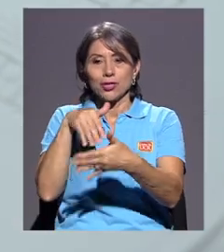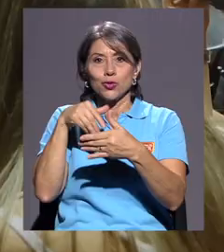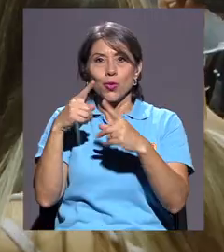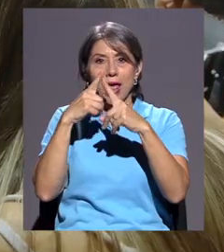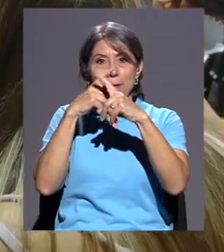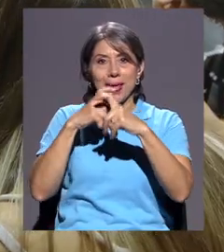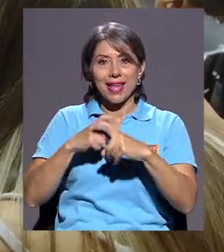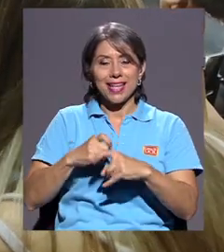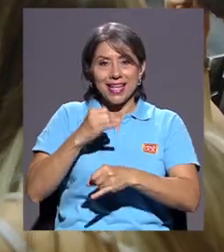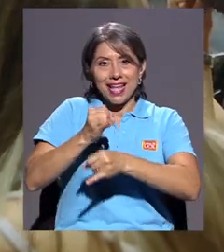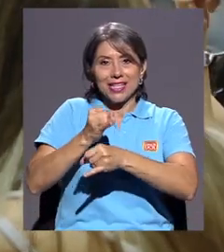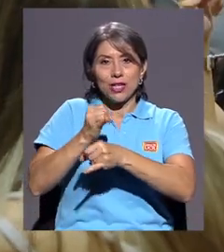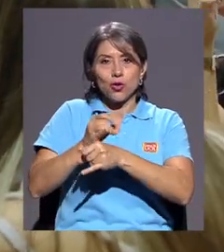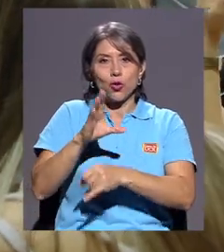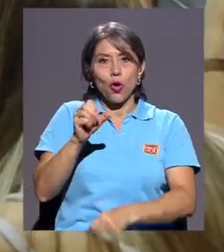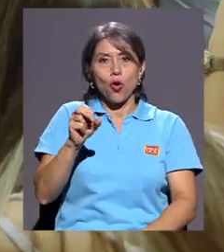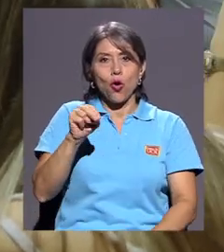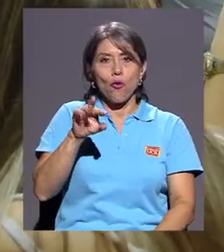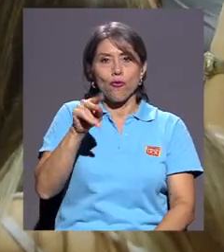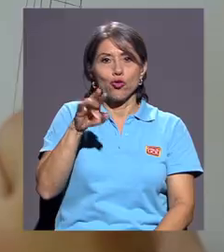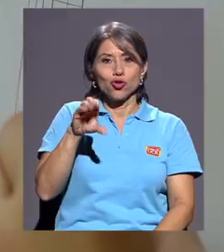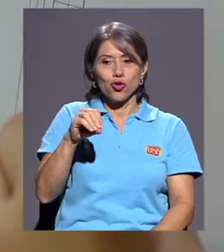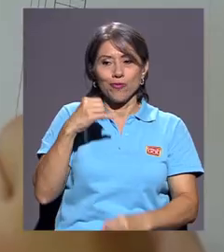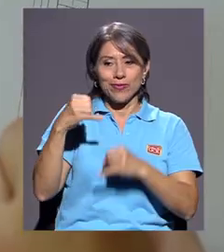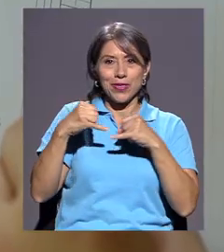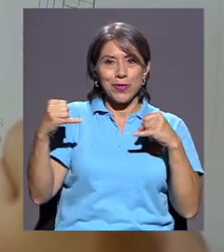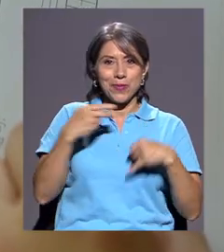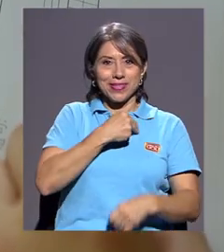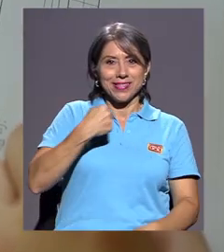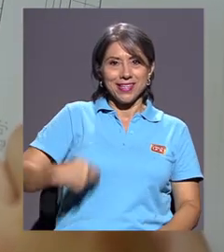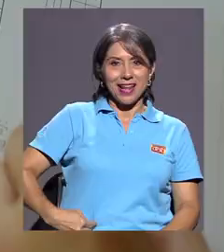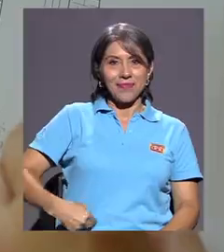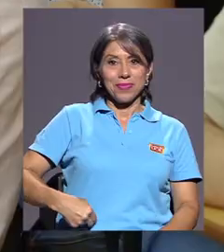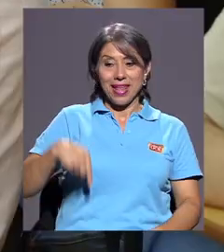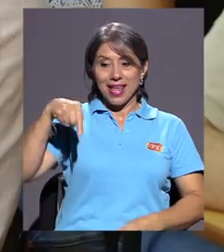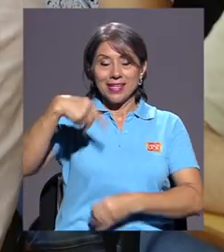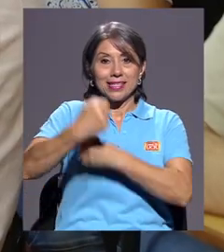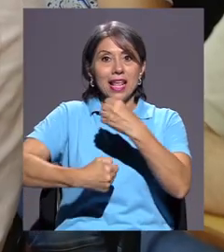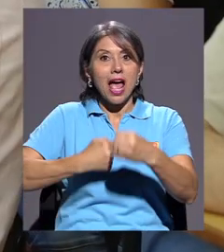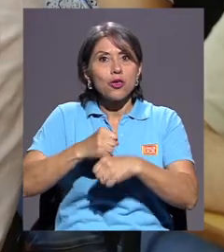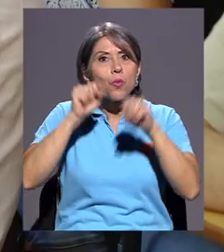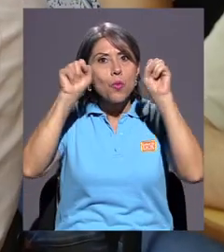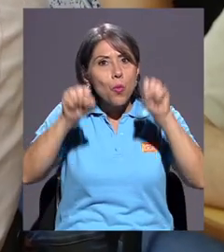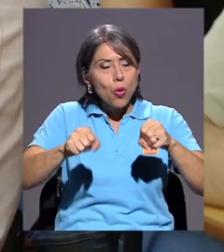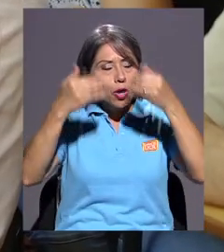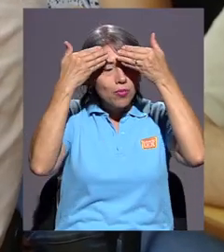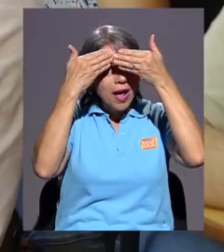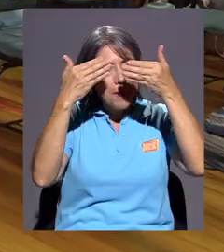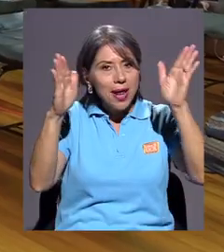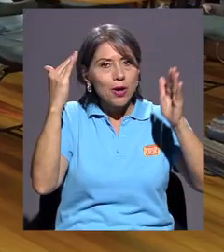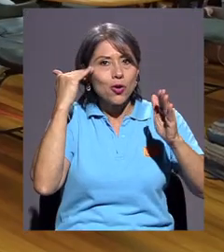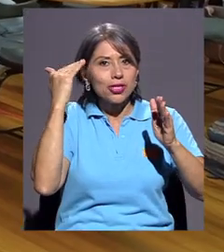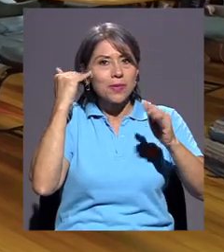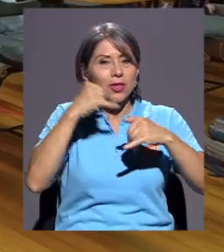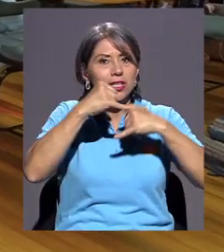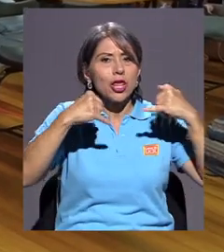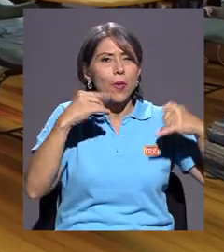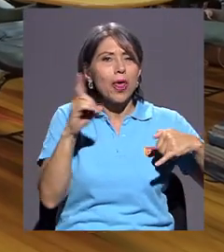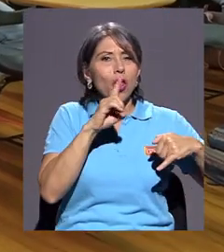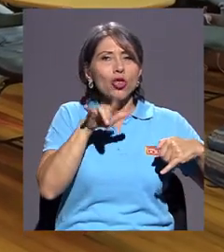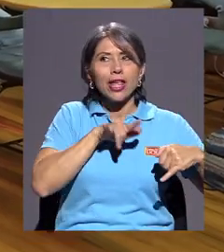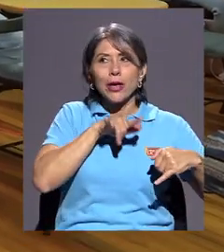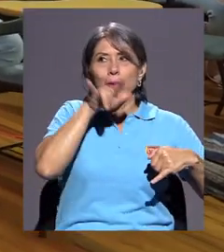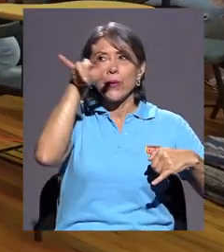Instituto Confucio. Este 2019 tuvieron la oportunidad de ampliar sus conocimientos en el idioma en